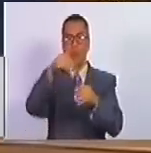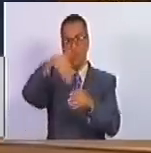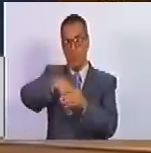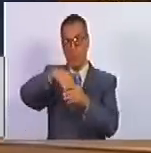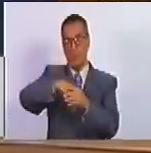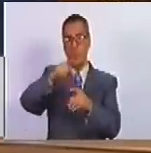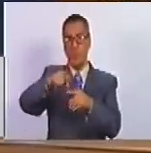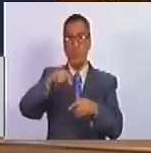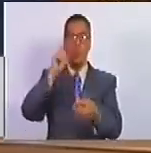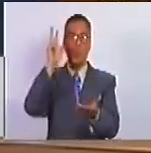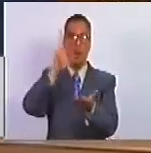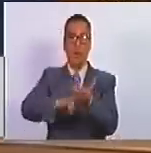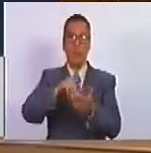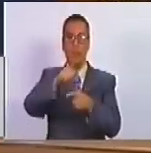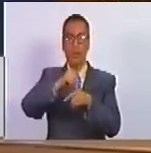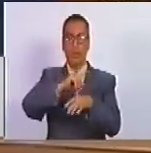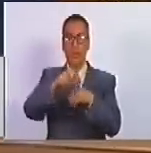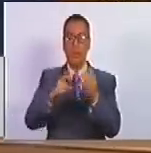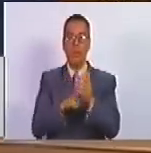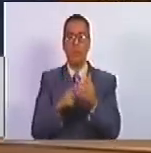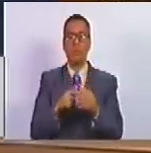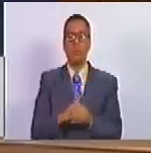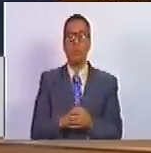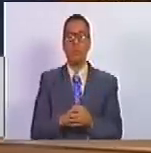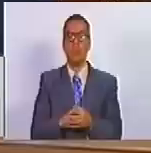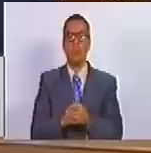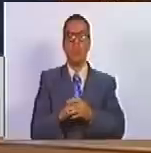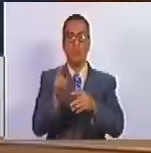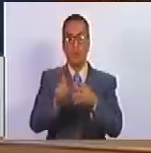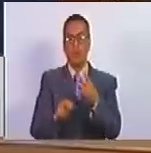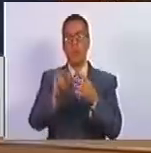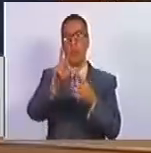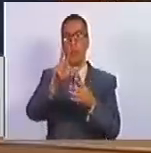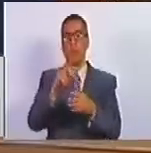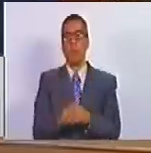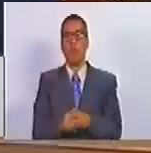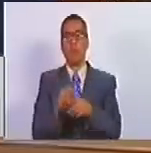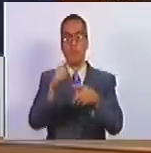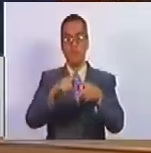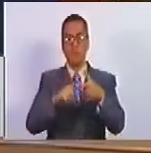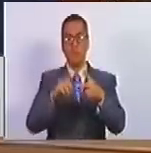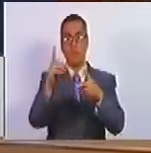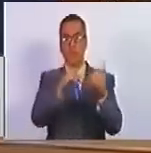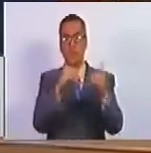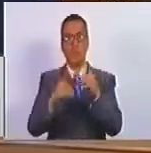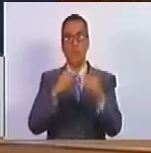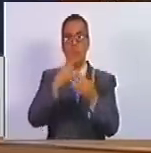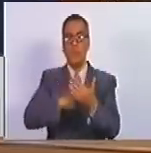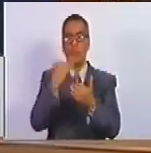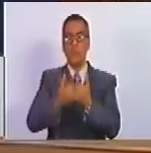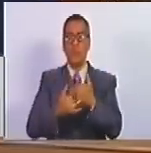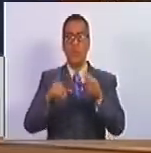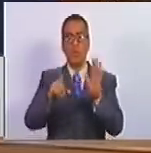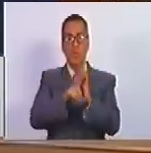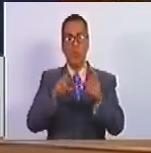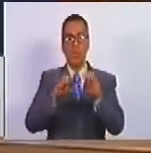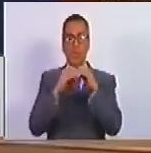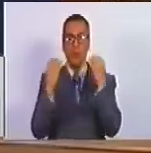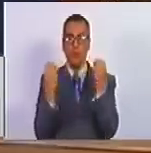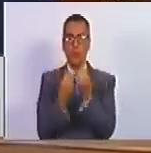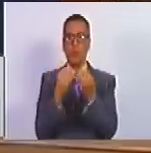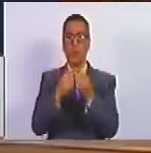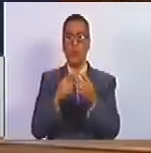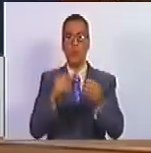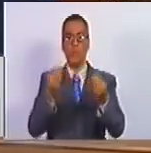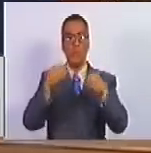votación, resultó aprobado por unanimidad. Tercero, segunda discusión del proyecto de ley orgánica de coordinación